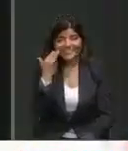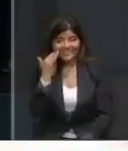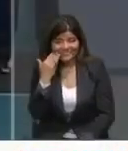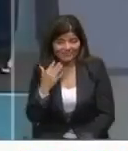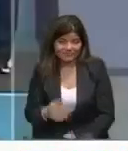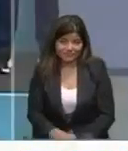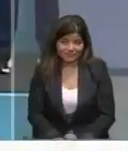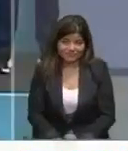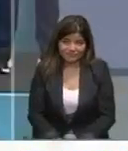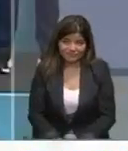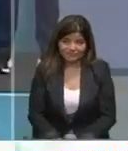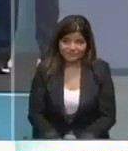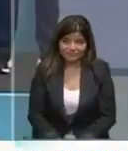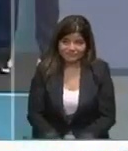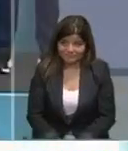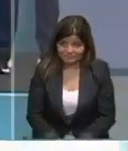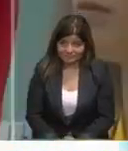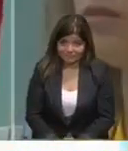inmediatamente.